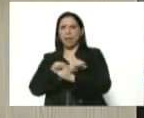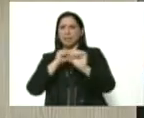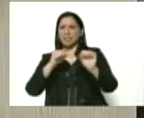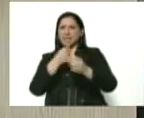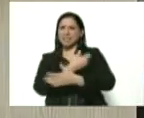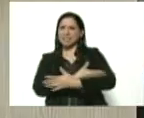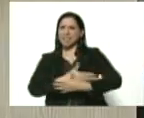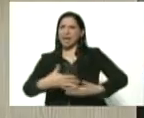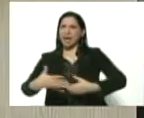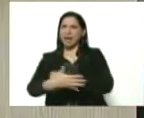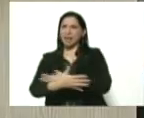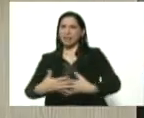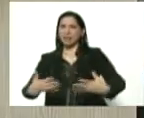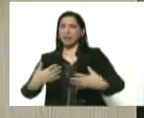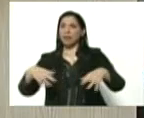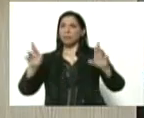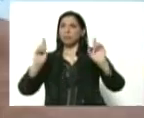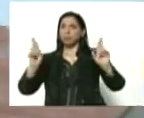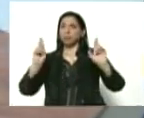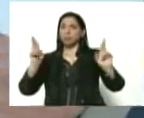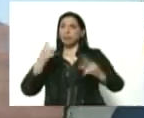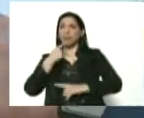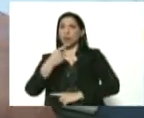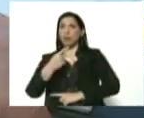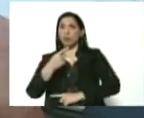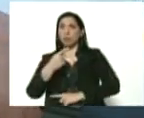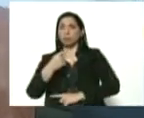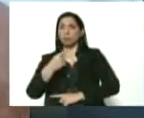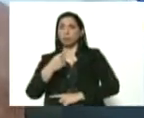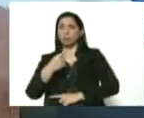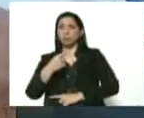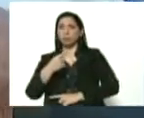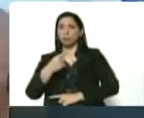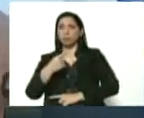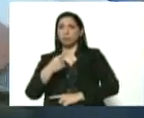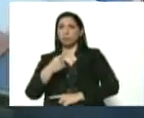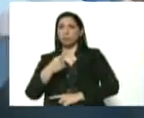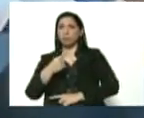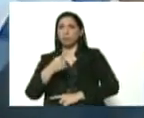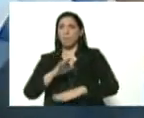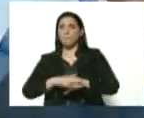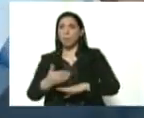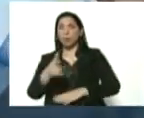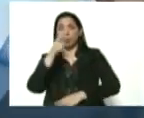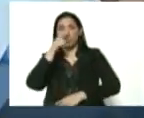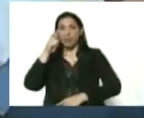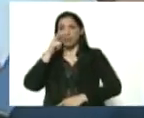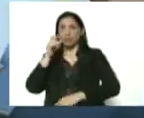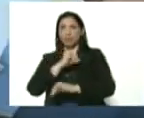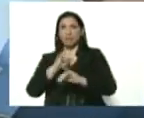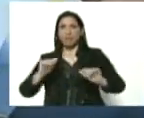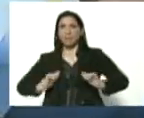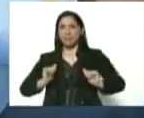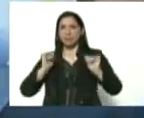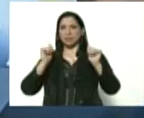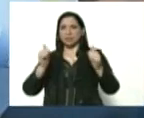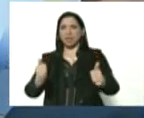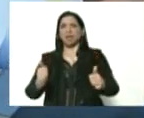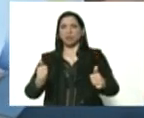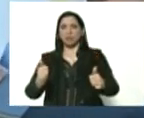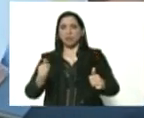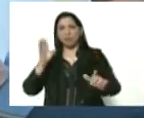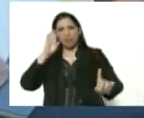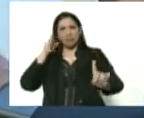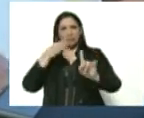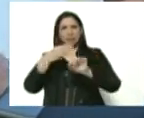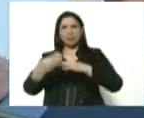sangre a la que usted aspiraba. Y digo que él publica esto el 30 de abril porque la operación estaba inicialmente destinada para que